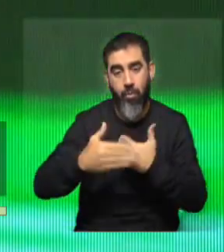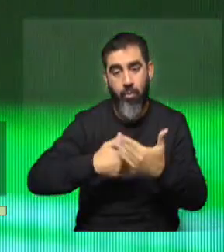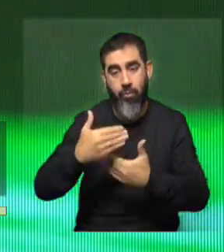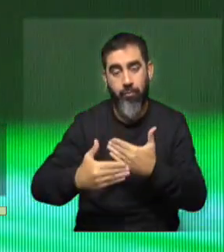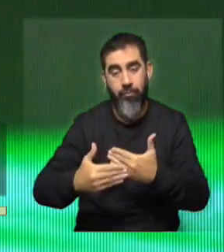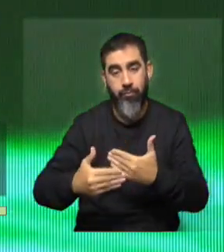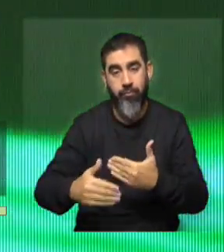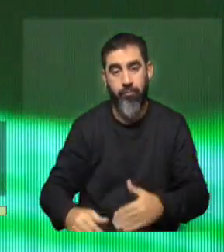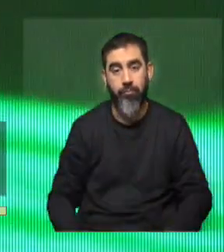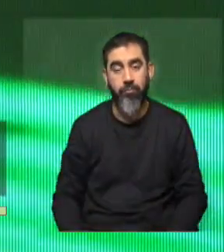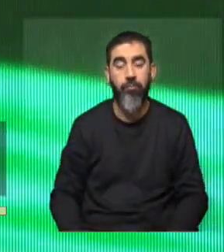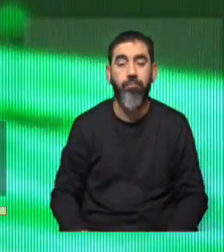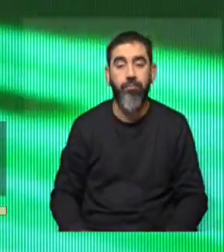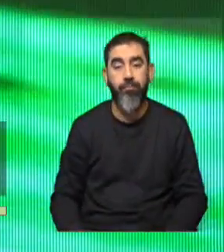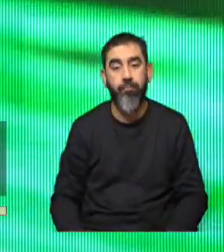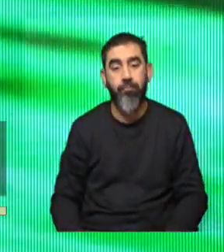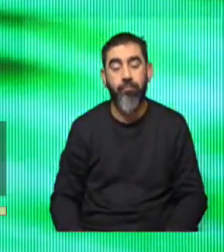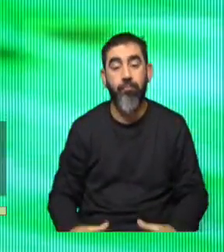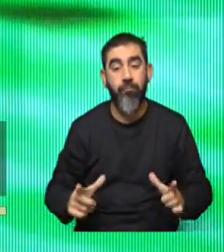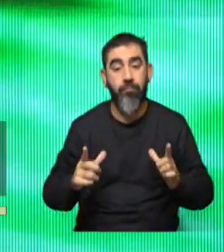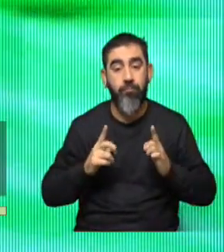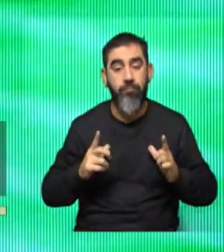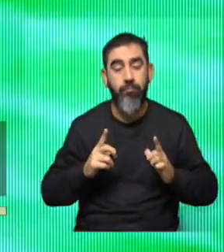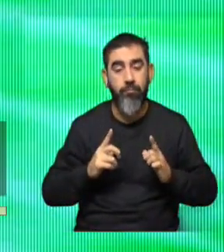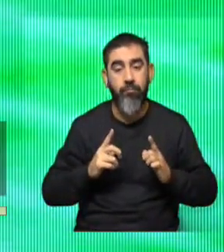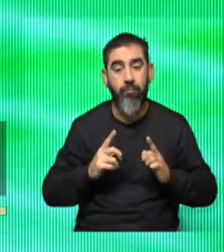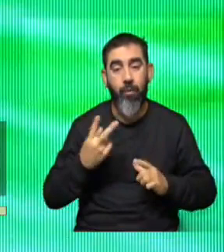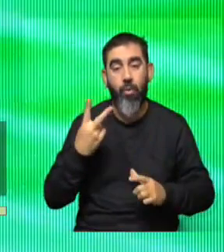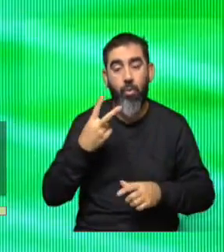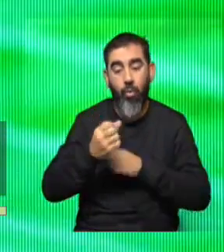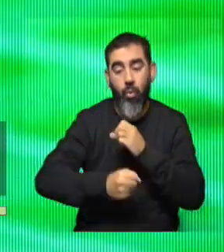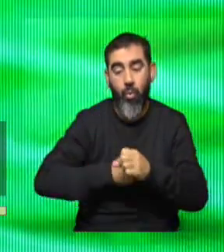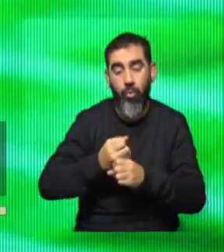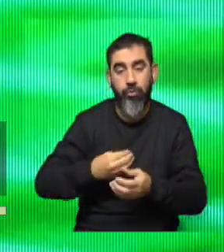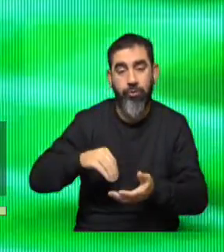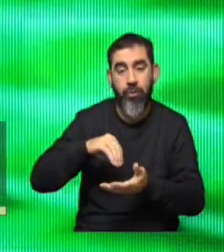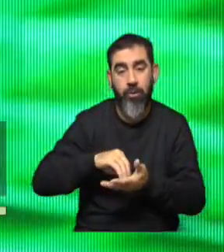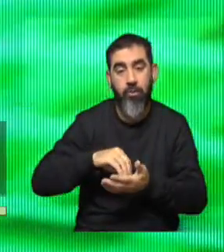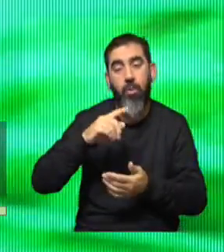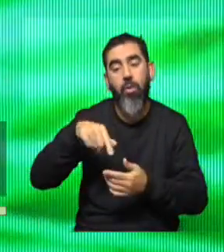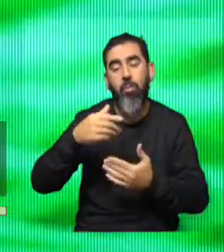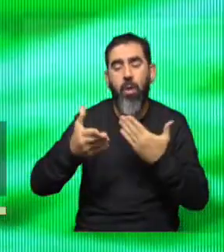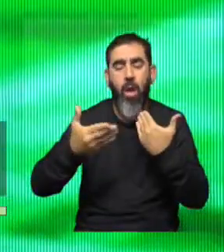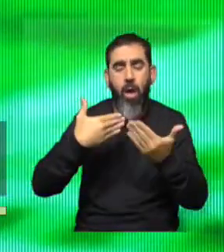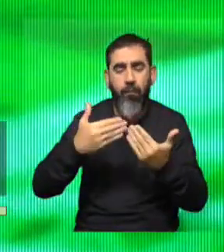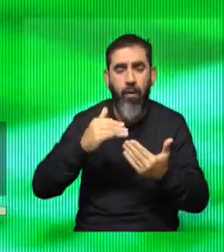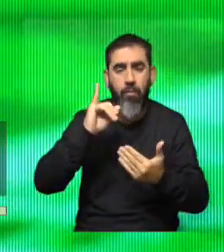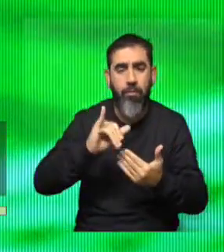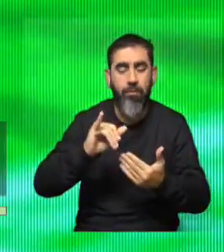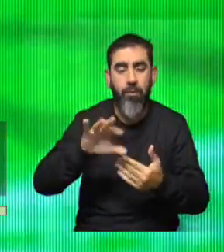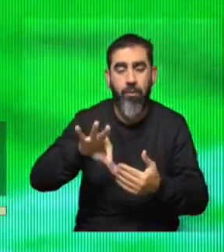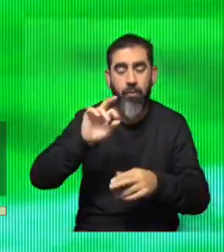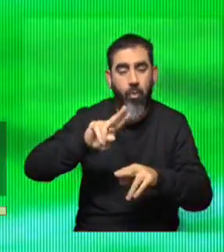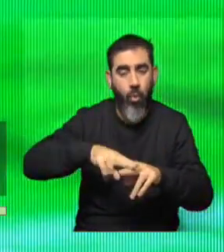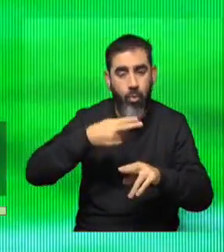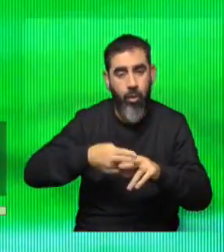este espero por lo menos estar dos años más y después se discutirá si si se me reelige